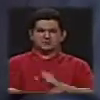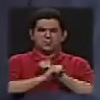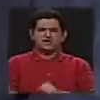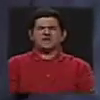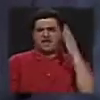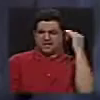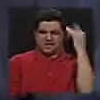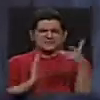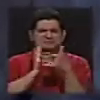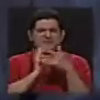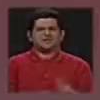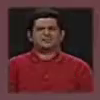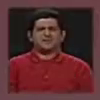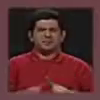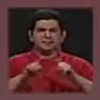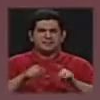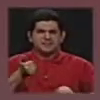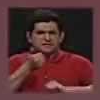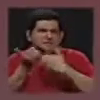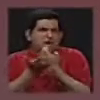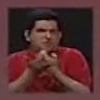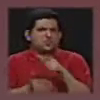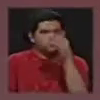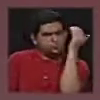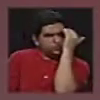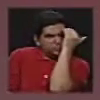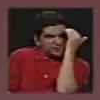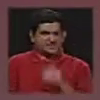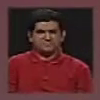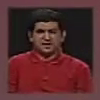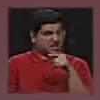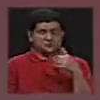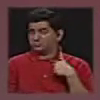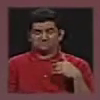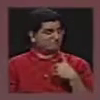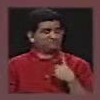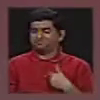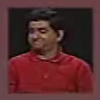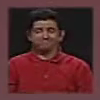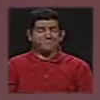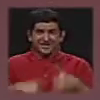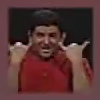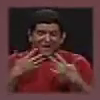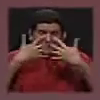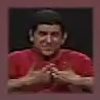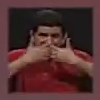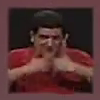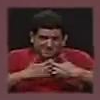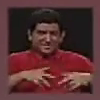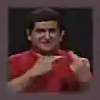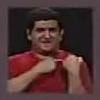capacidad financiera y demás. Hasta donde ustedes saben, ni siquiera eso. En este momento esta empresa se va a hacer